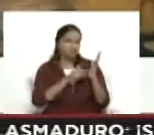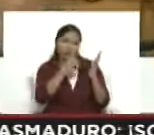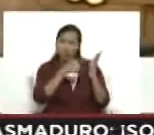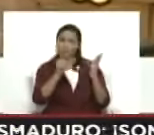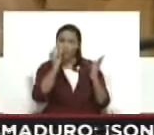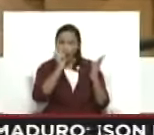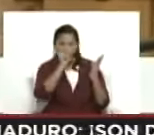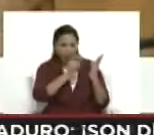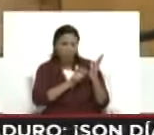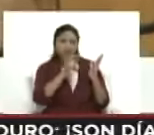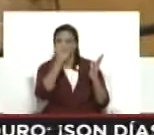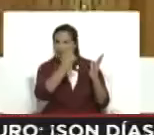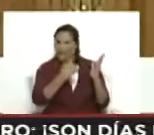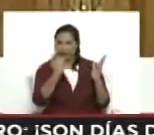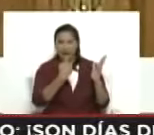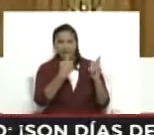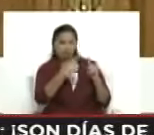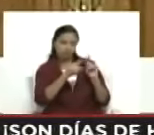Juan